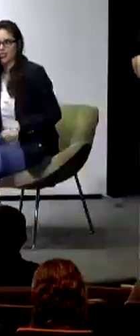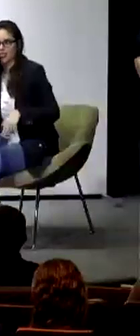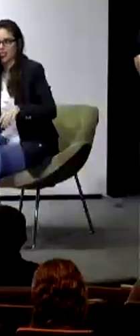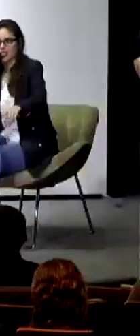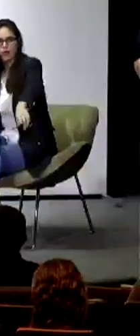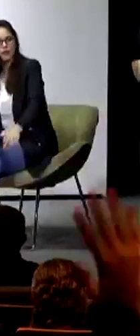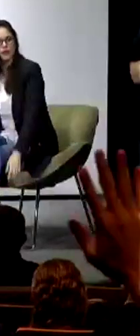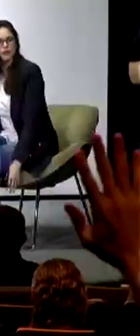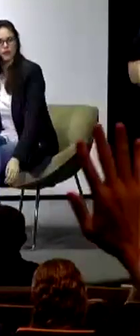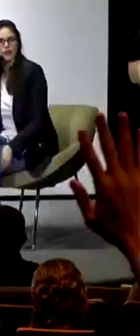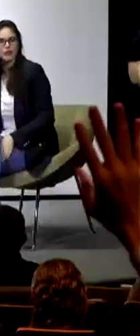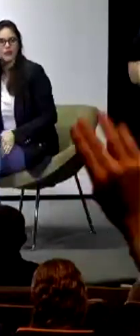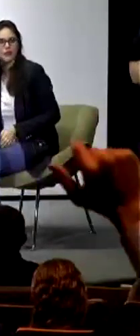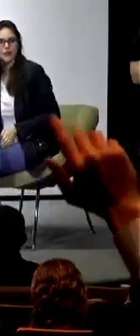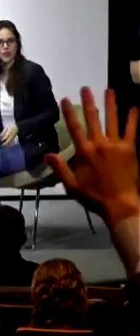Acá.